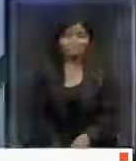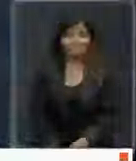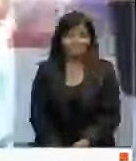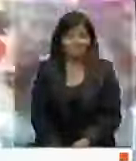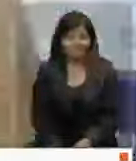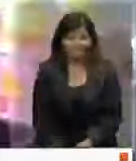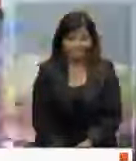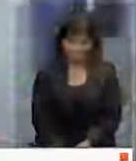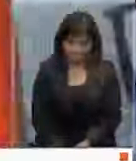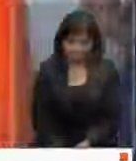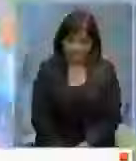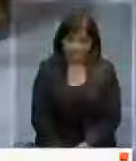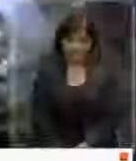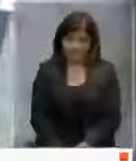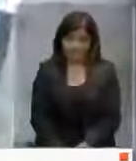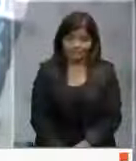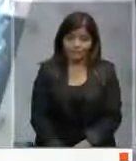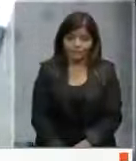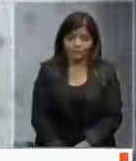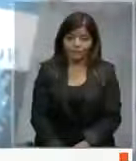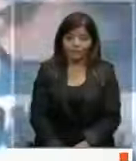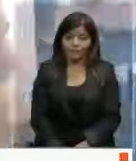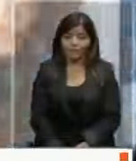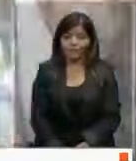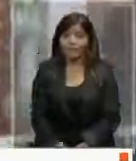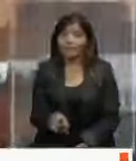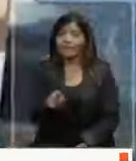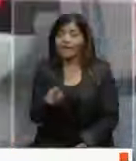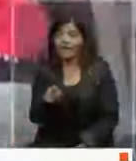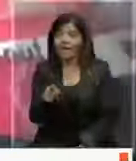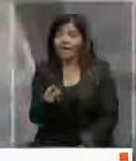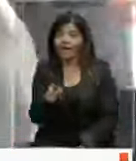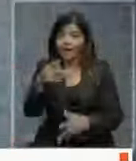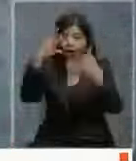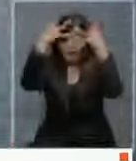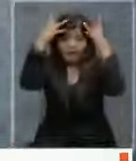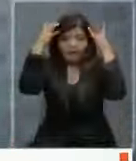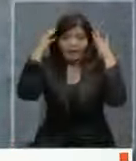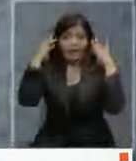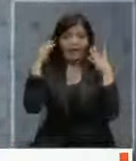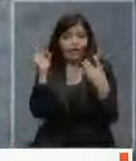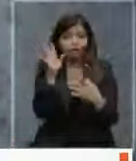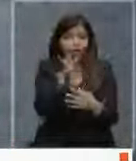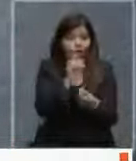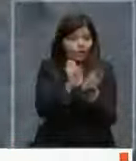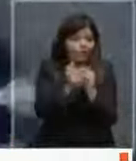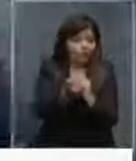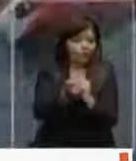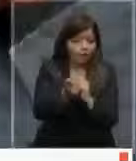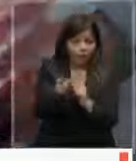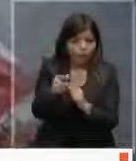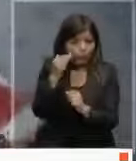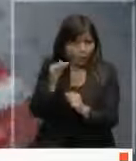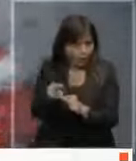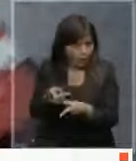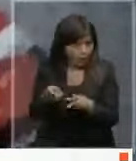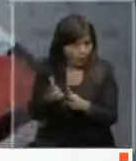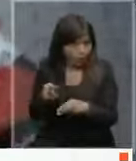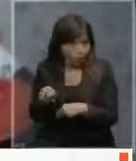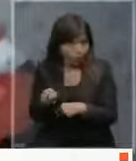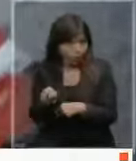qué Pero eso no te no te decolora es como que te lo se lo puedo aplicar a una niña por ejemplo